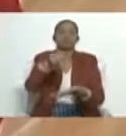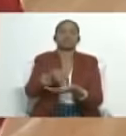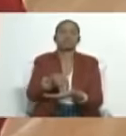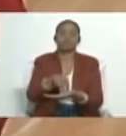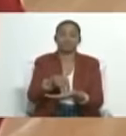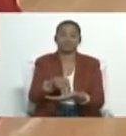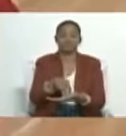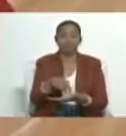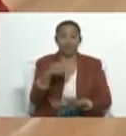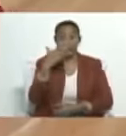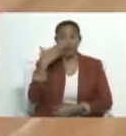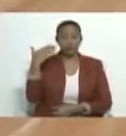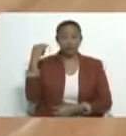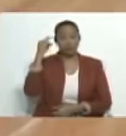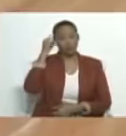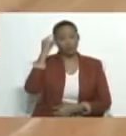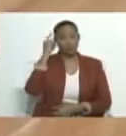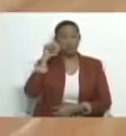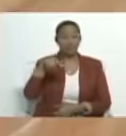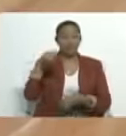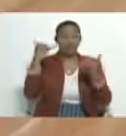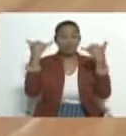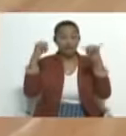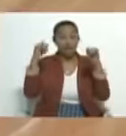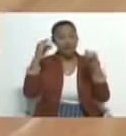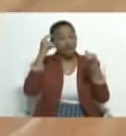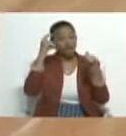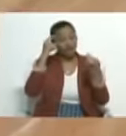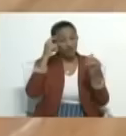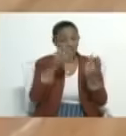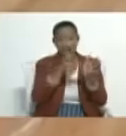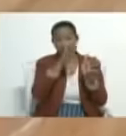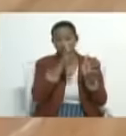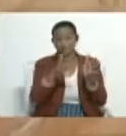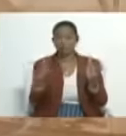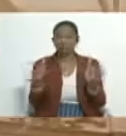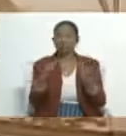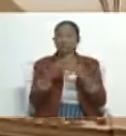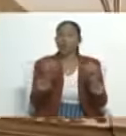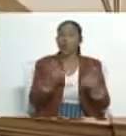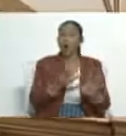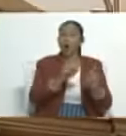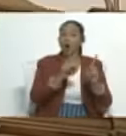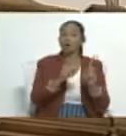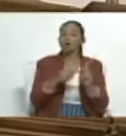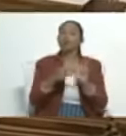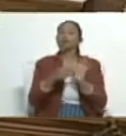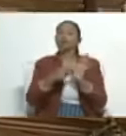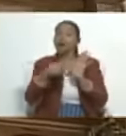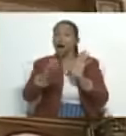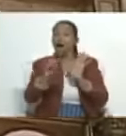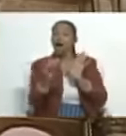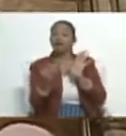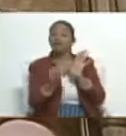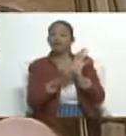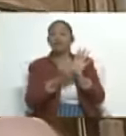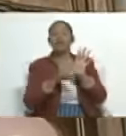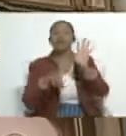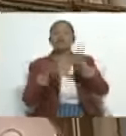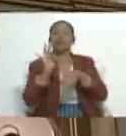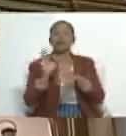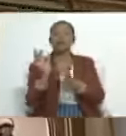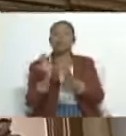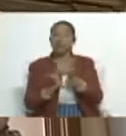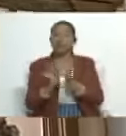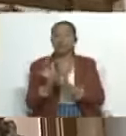días lo celebramos. Todo 11 tiene su 13. Y allí nuestro